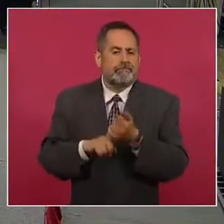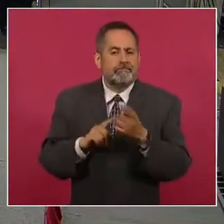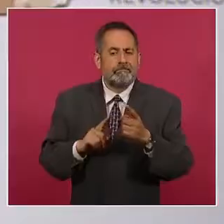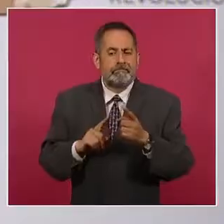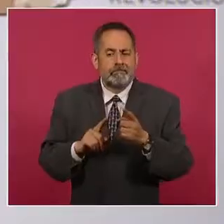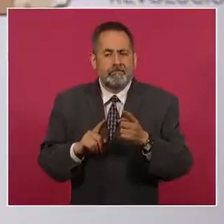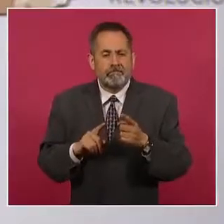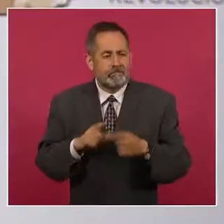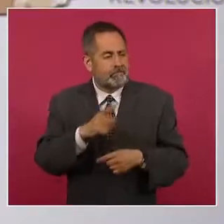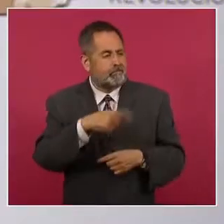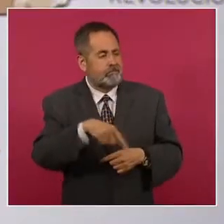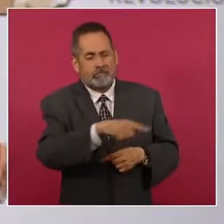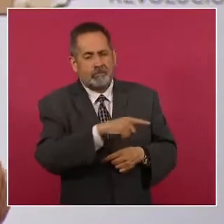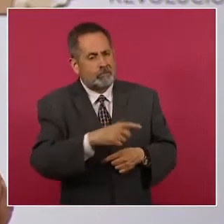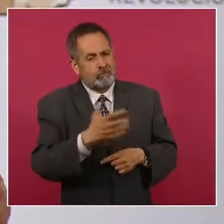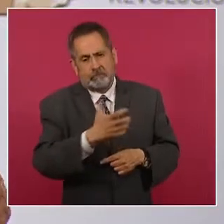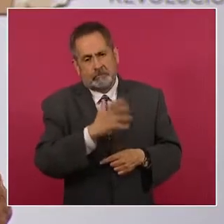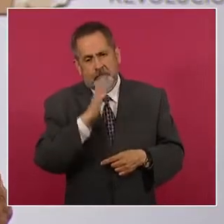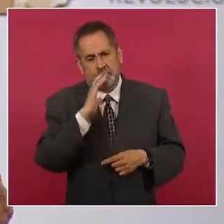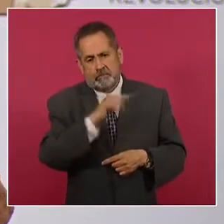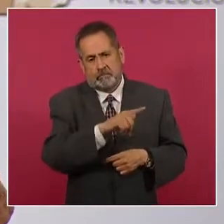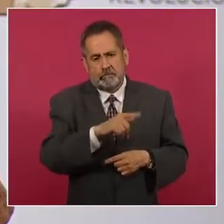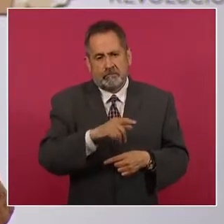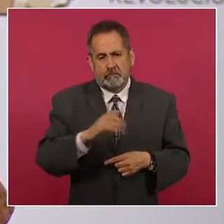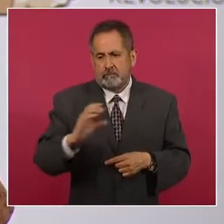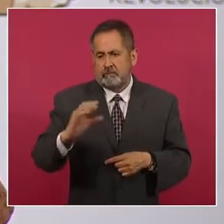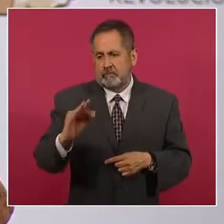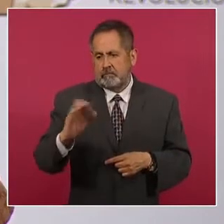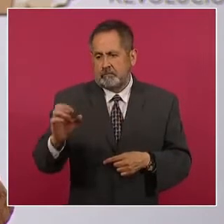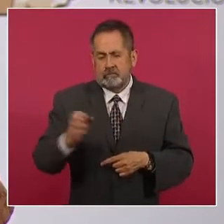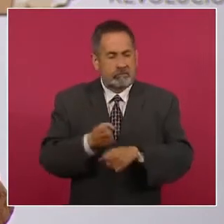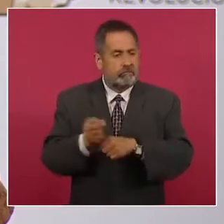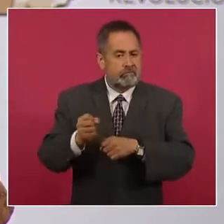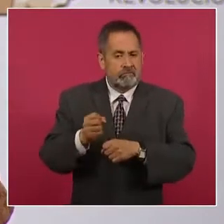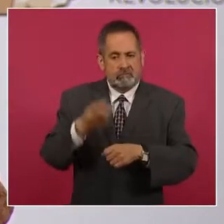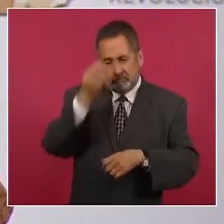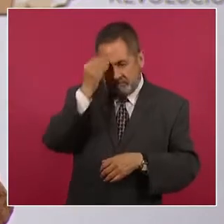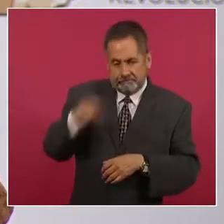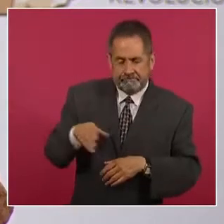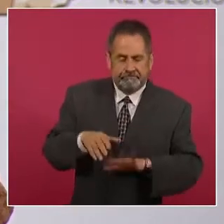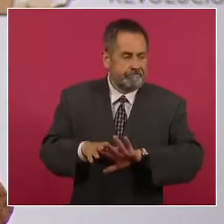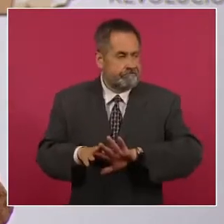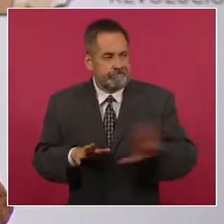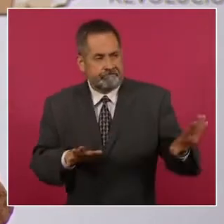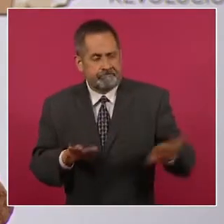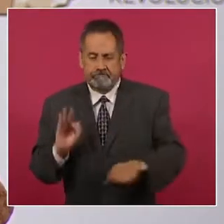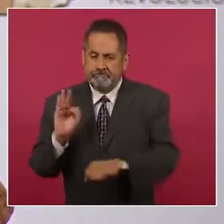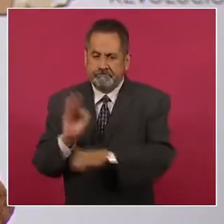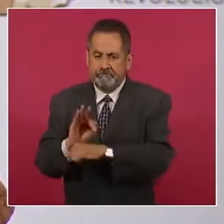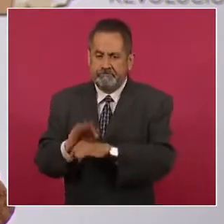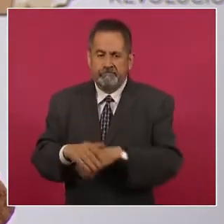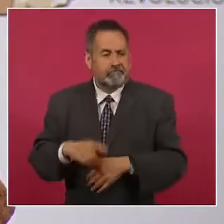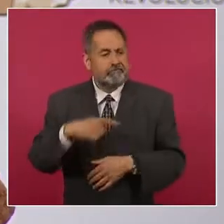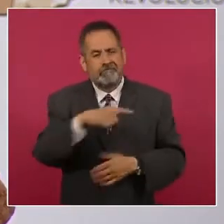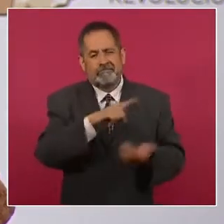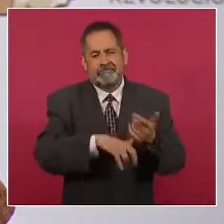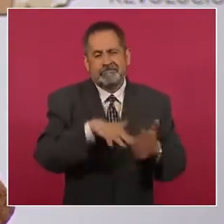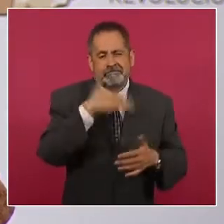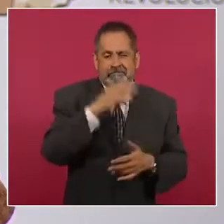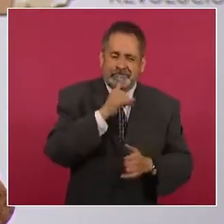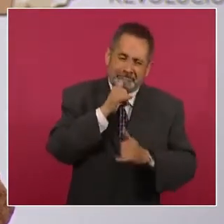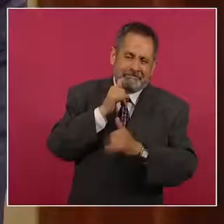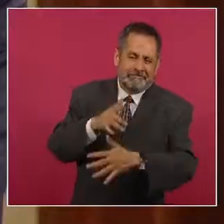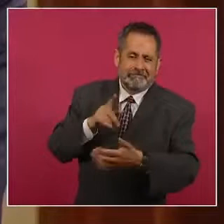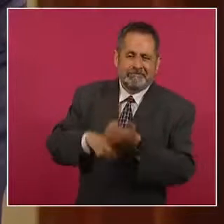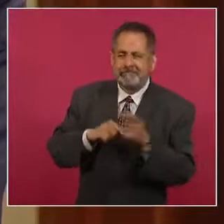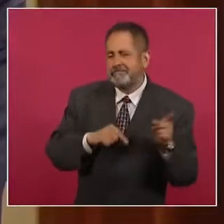del maltrato a la Comisión Federal de Electricidad, las triquiñuelas